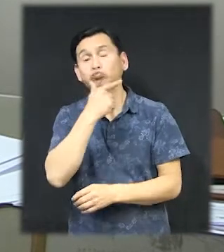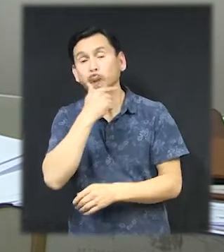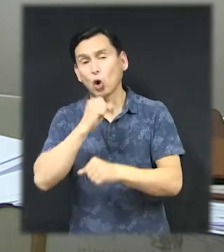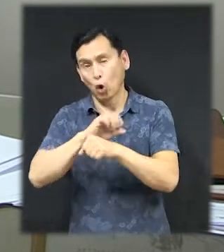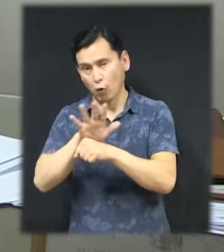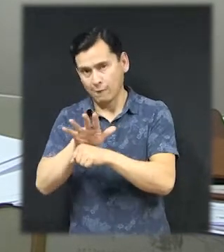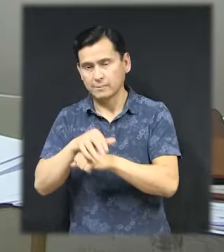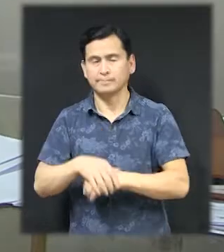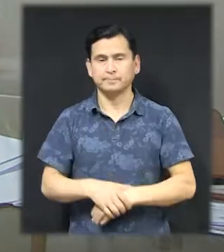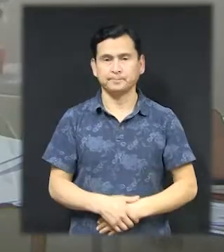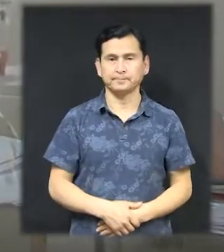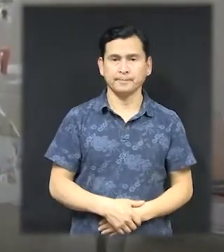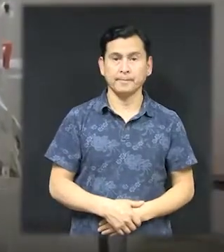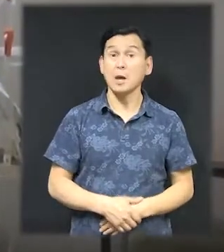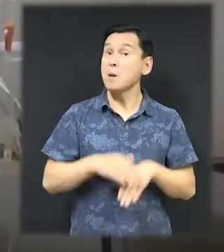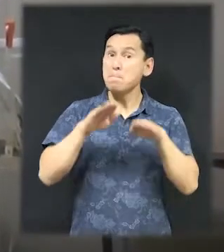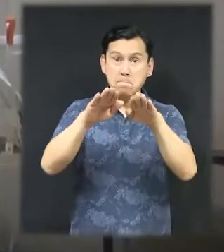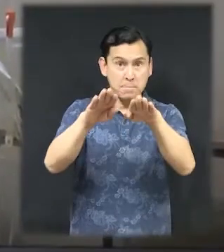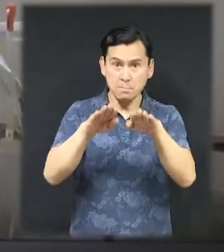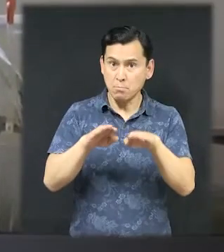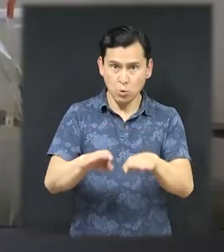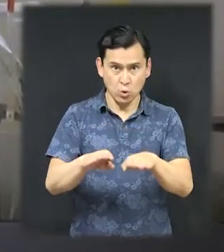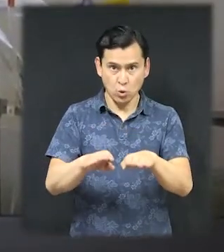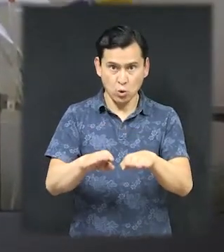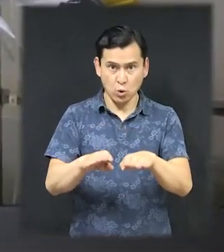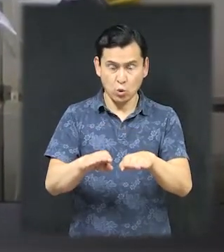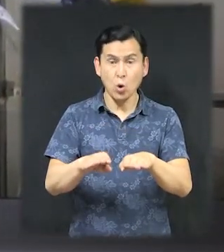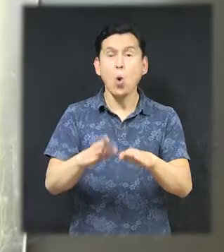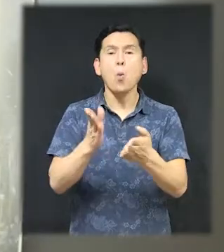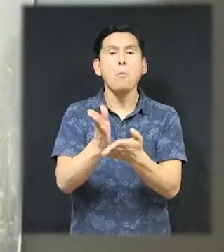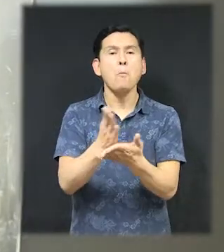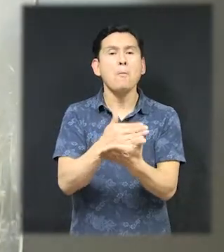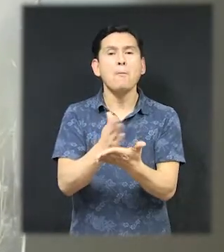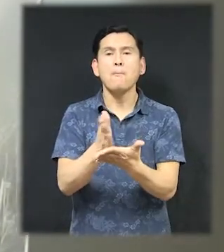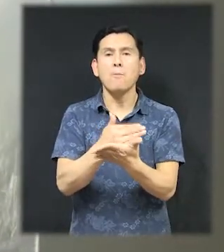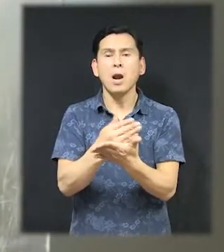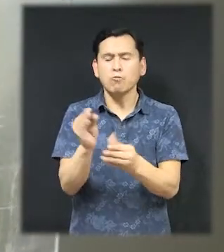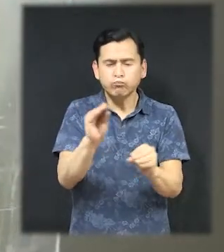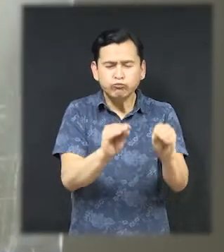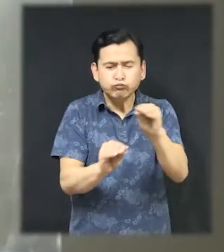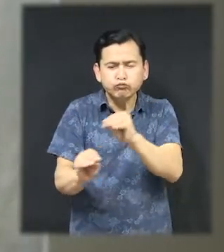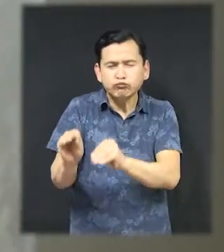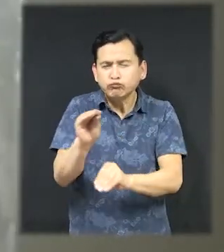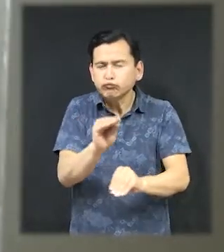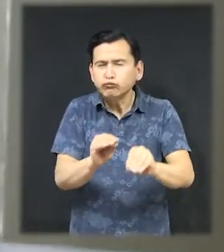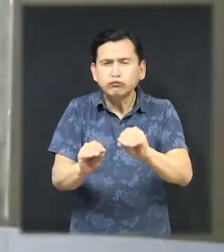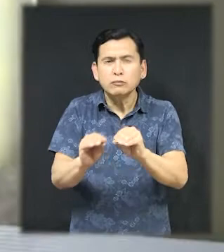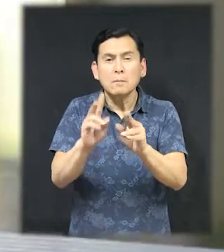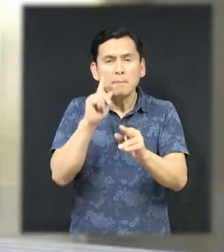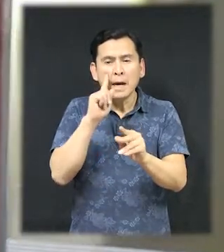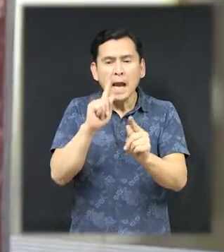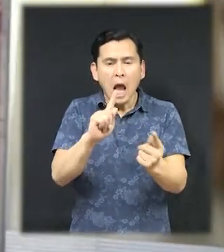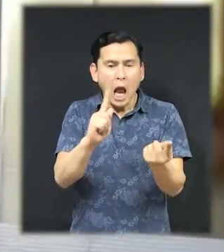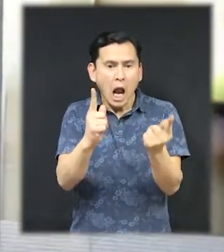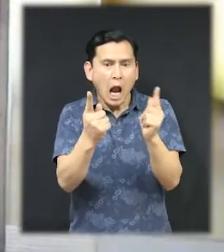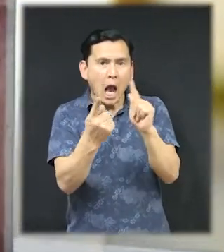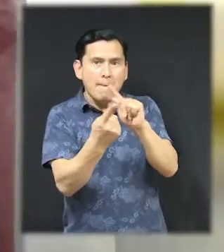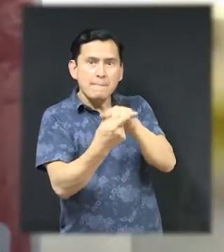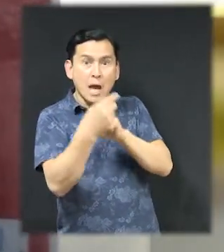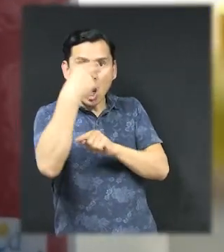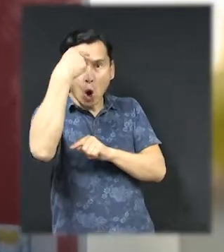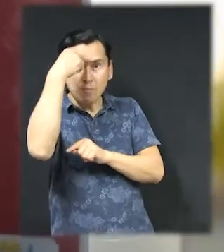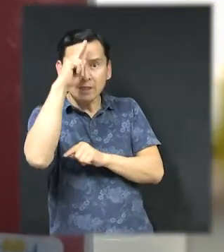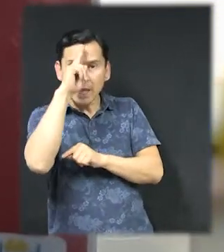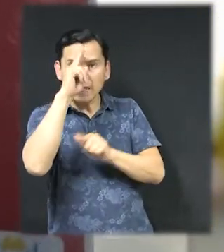COVID. Lo mismo a través de un plan que hemos estructurado de reconversión del